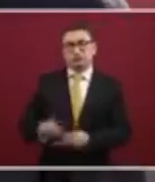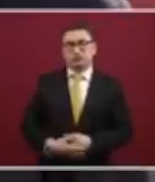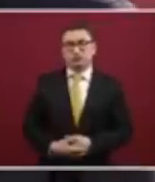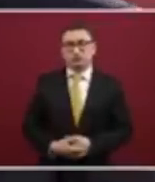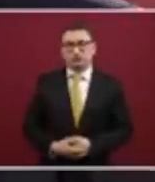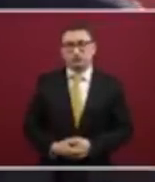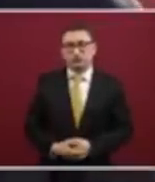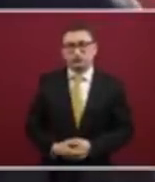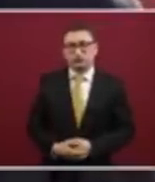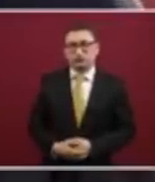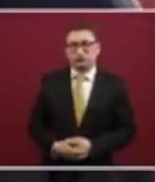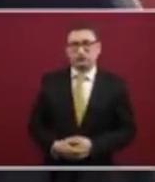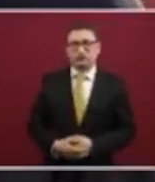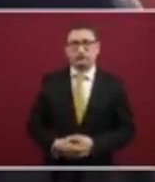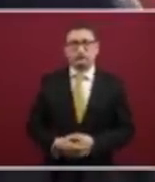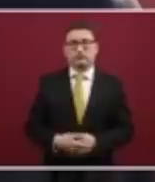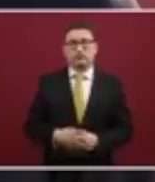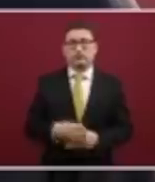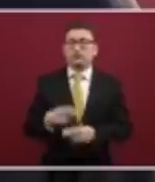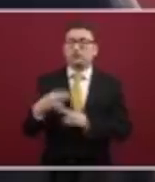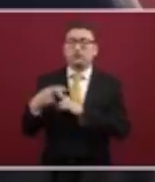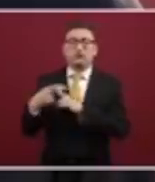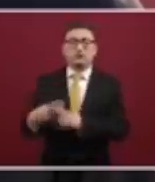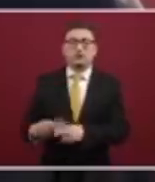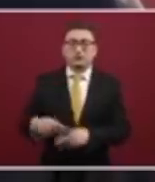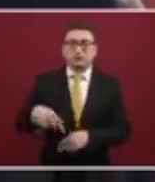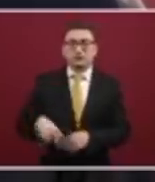hasta este año,